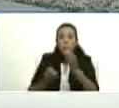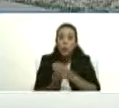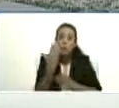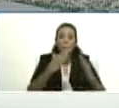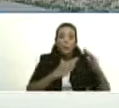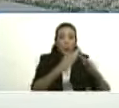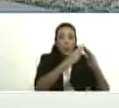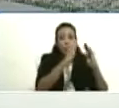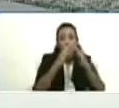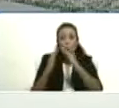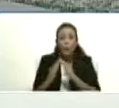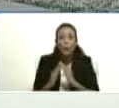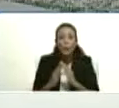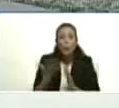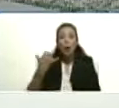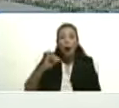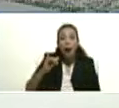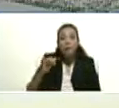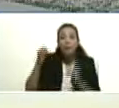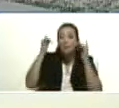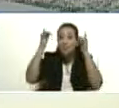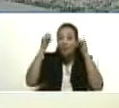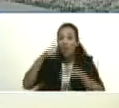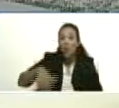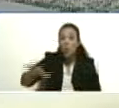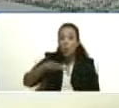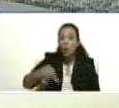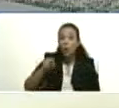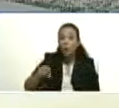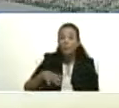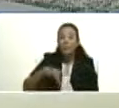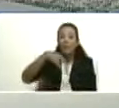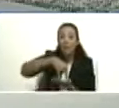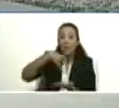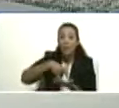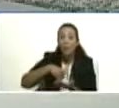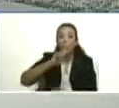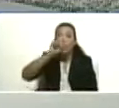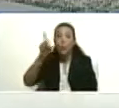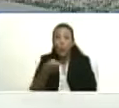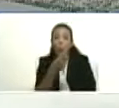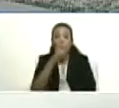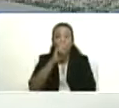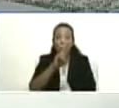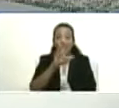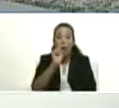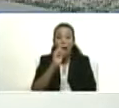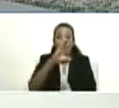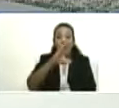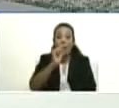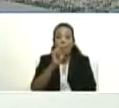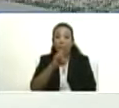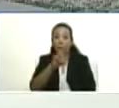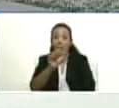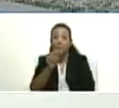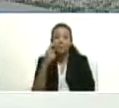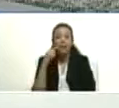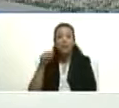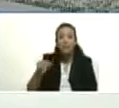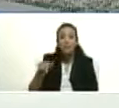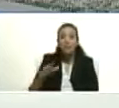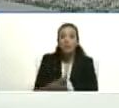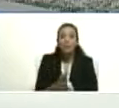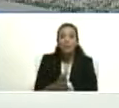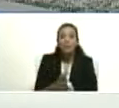es una fiesta en Guacara, una fiesta en Carabobo. Cayó en Guacara, ¿ah? Y